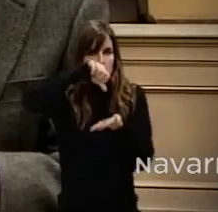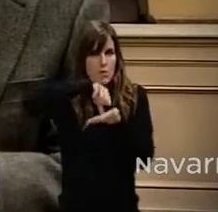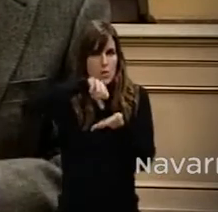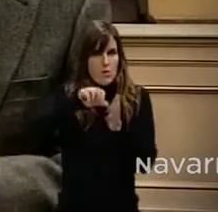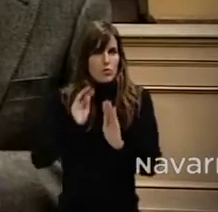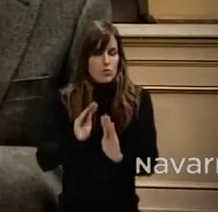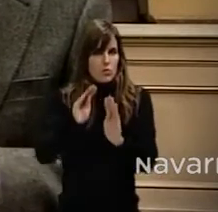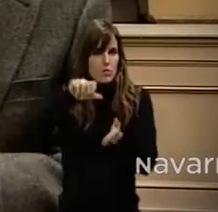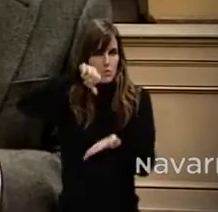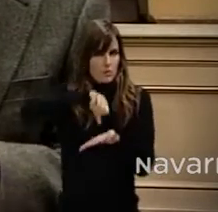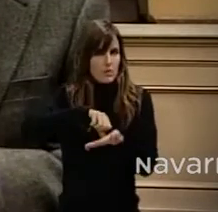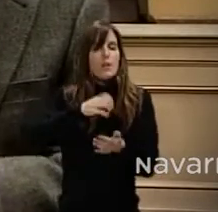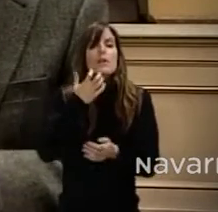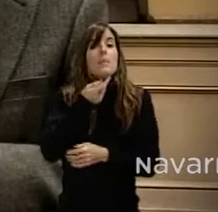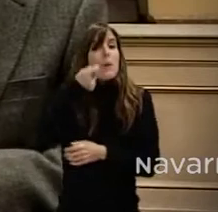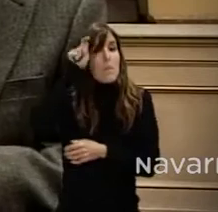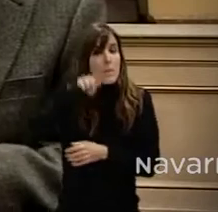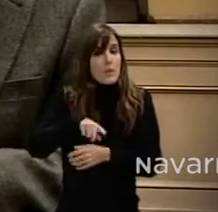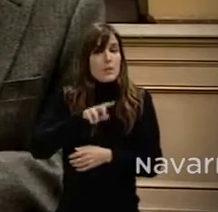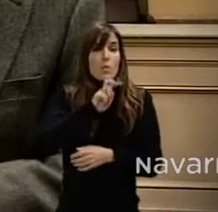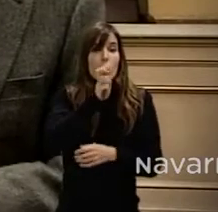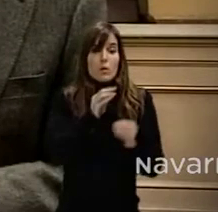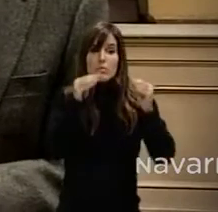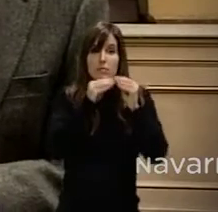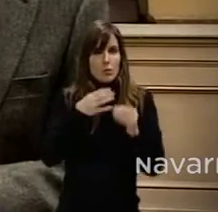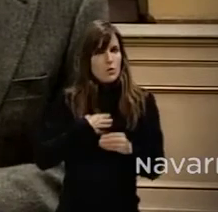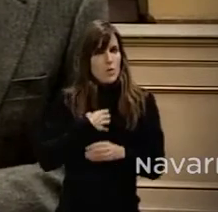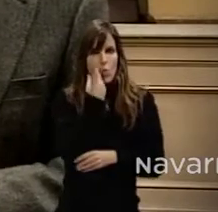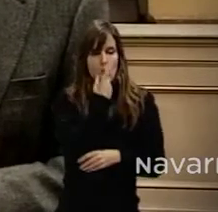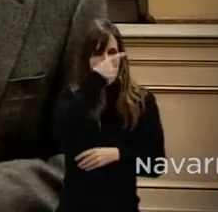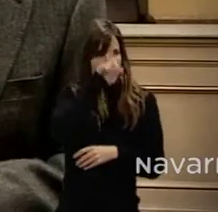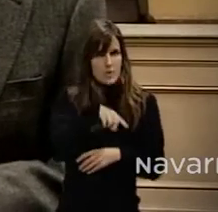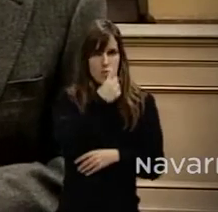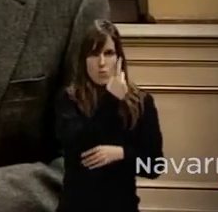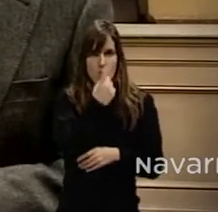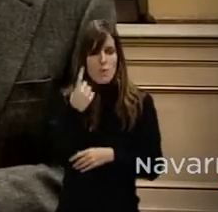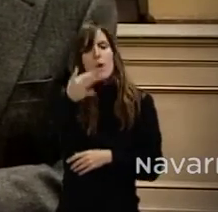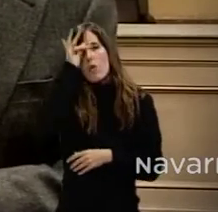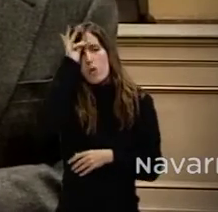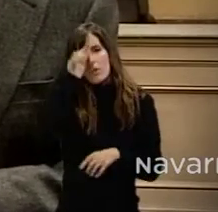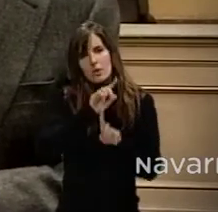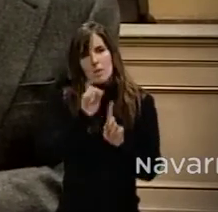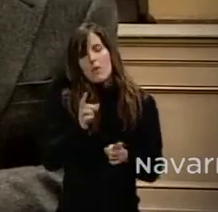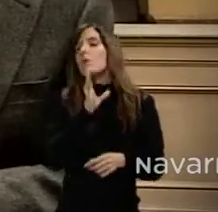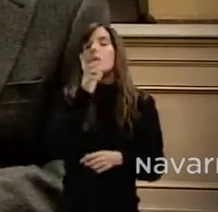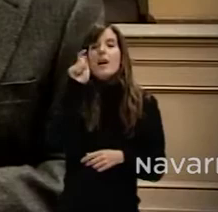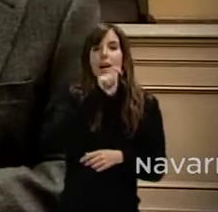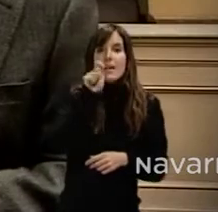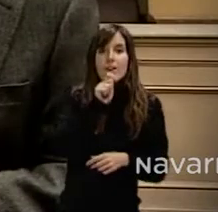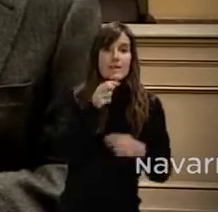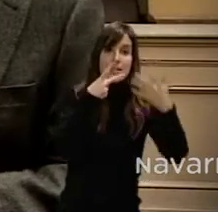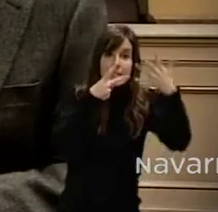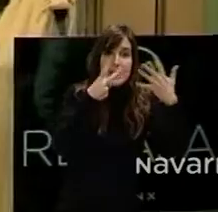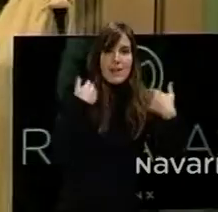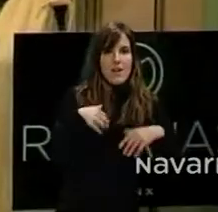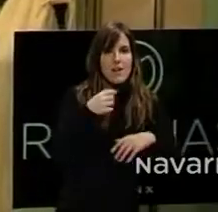en un mes en el que no se va a abrir ningún festivo y siempre que no sea en domingo, puesto que en el calendario ya hay determinados